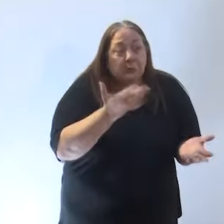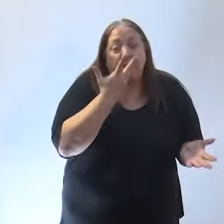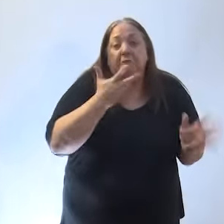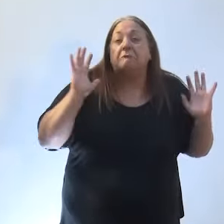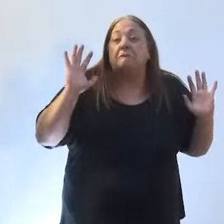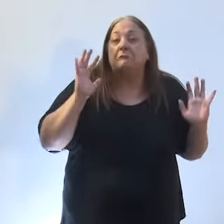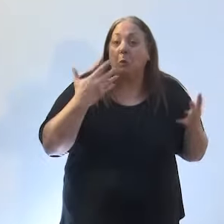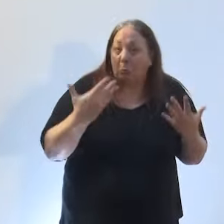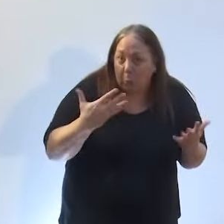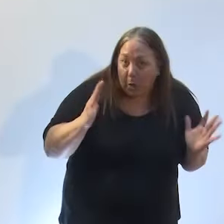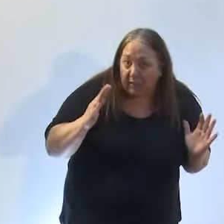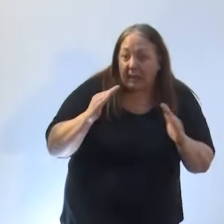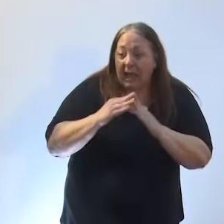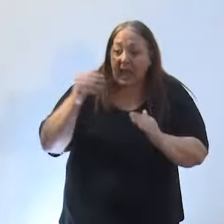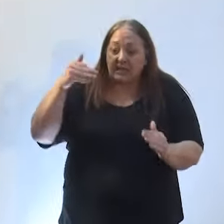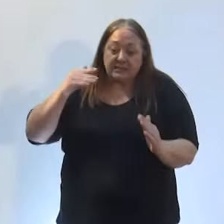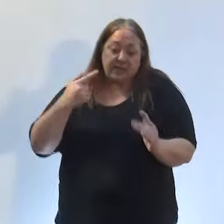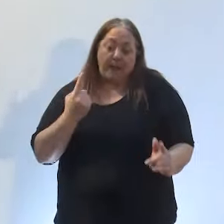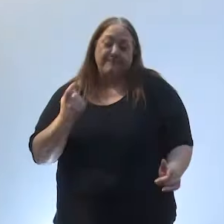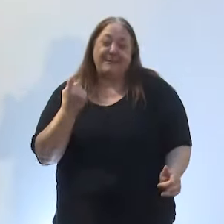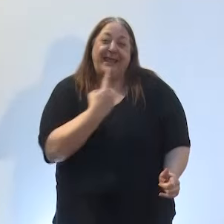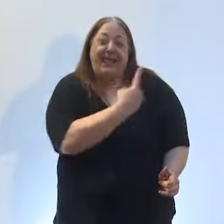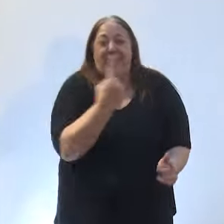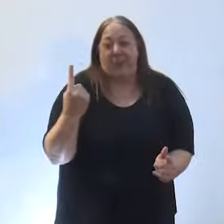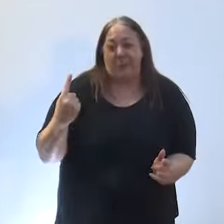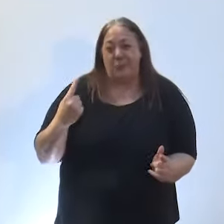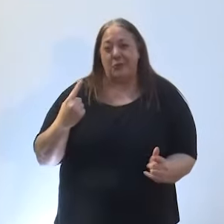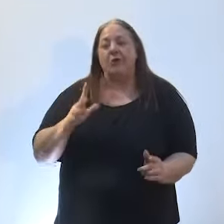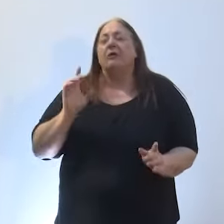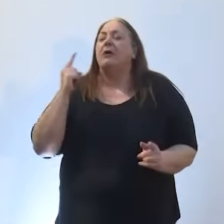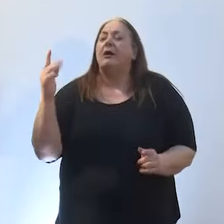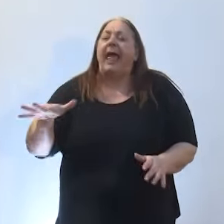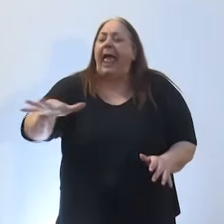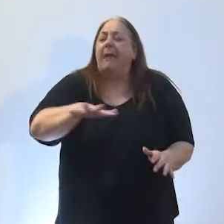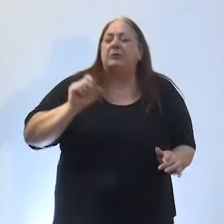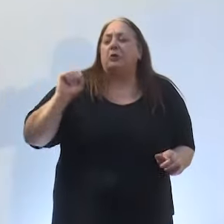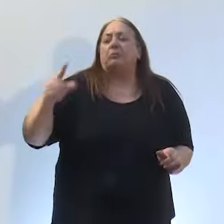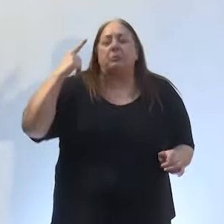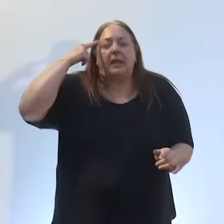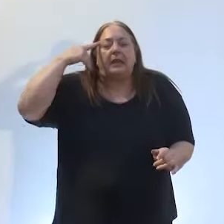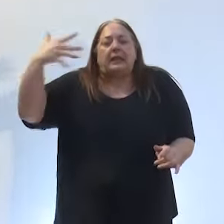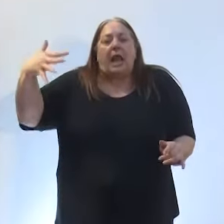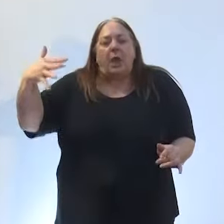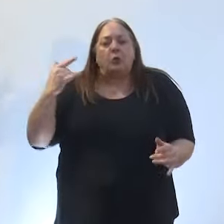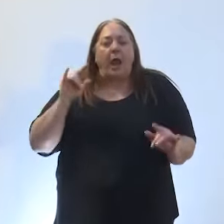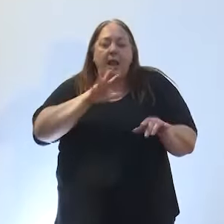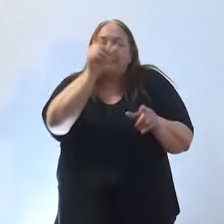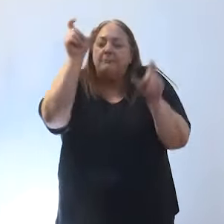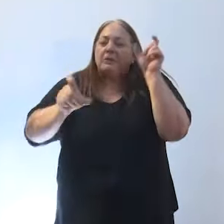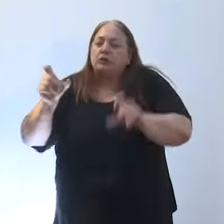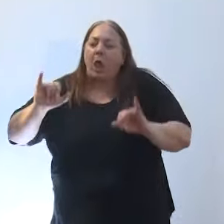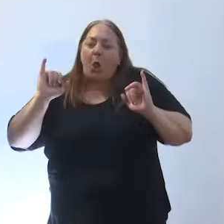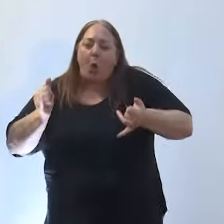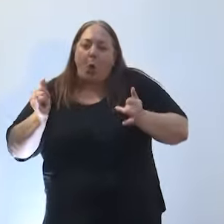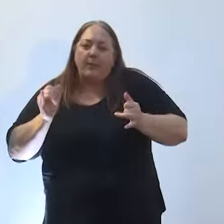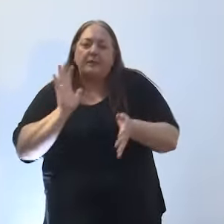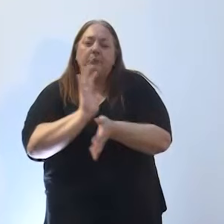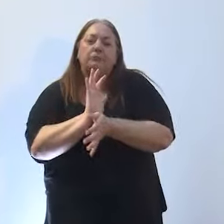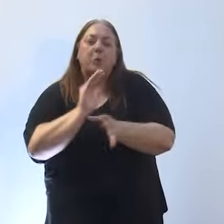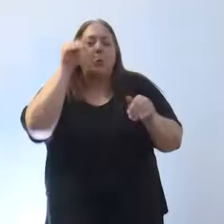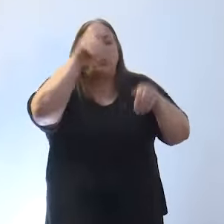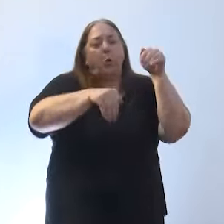cree mente en el ámbito intelectual que la mayoría de esos chicos jóvenes que votaron obviamente no es mi